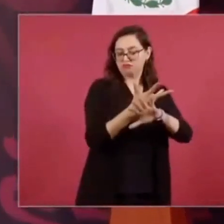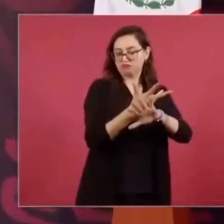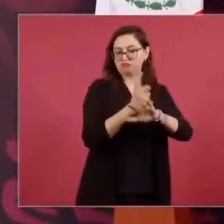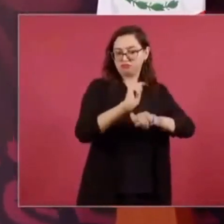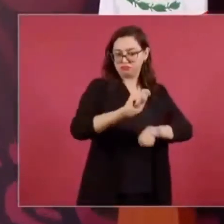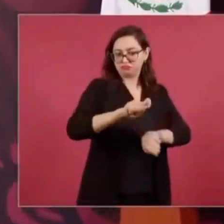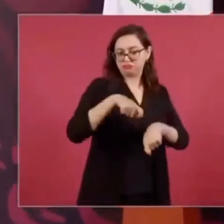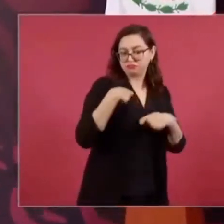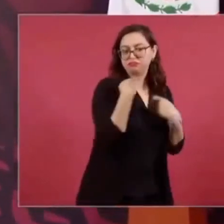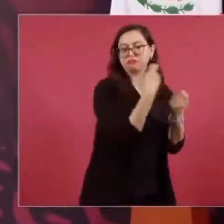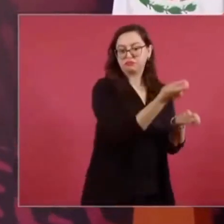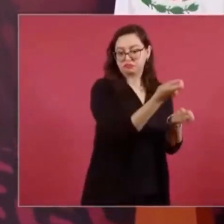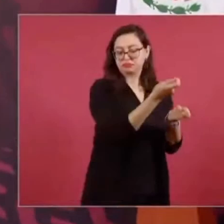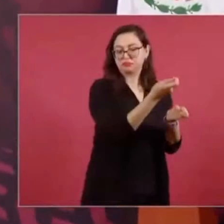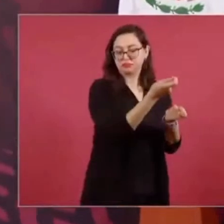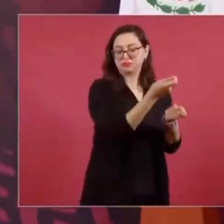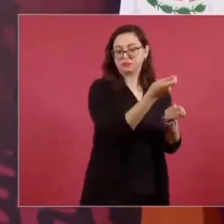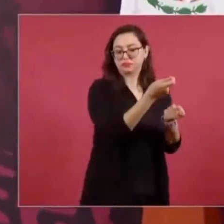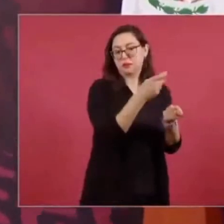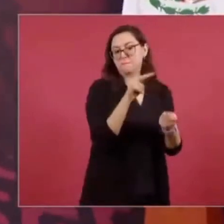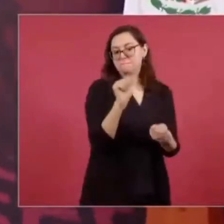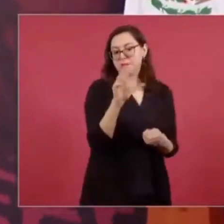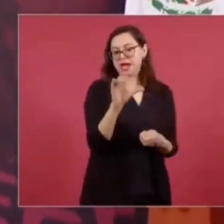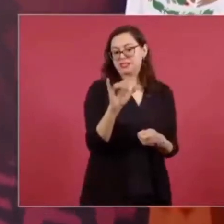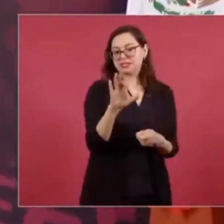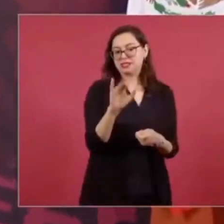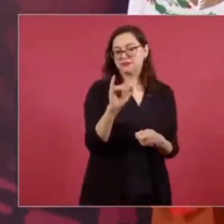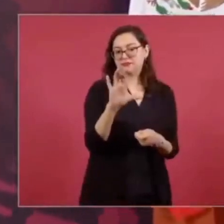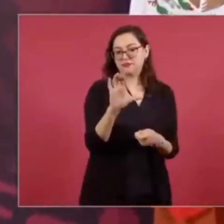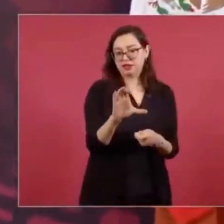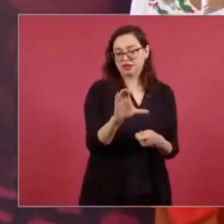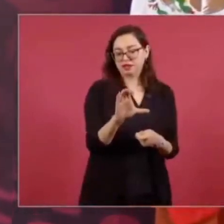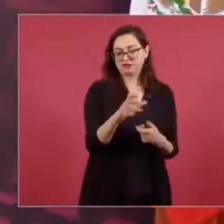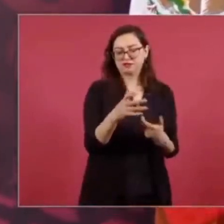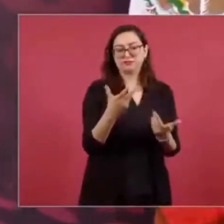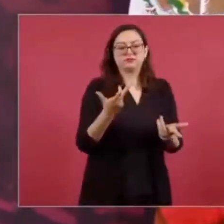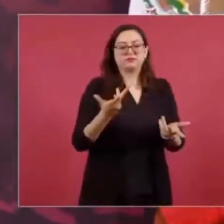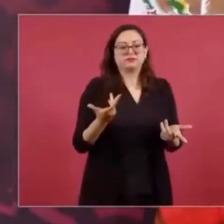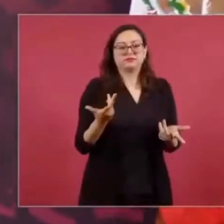la Union Pacific. Pero esto